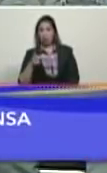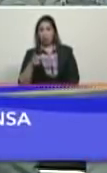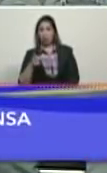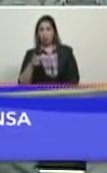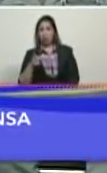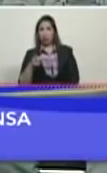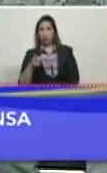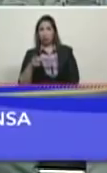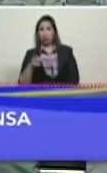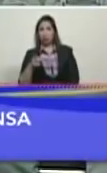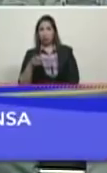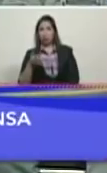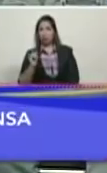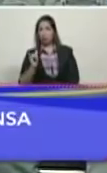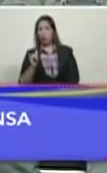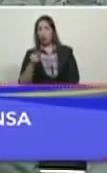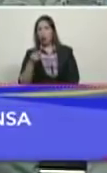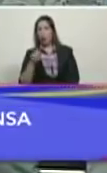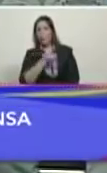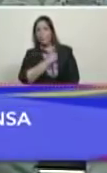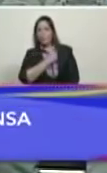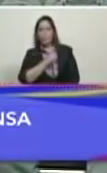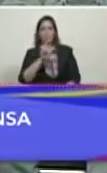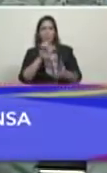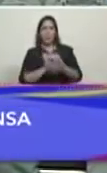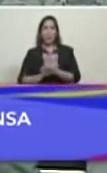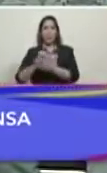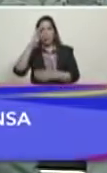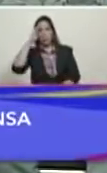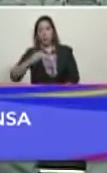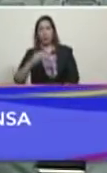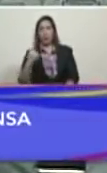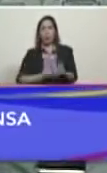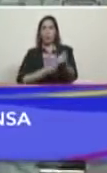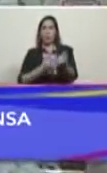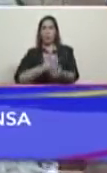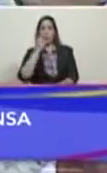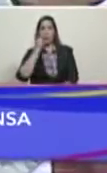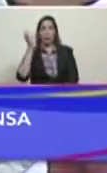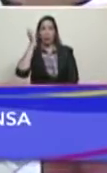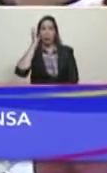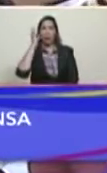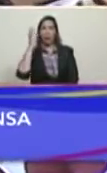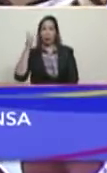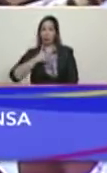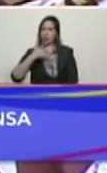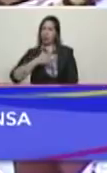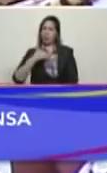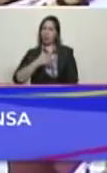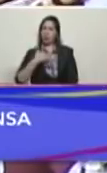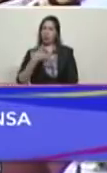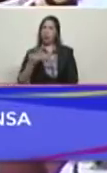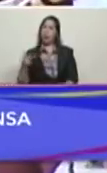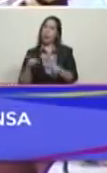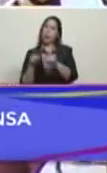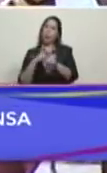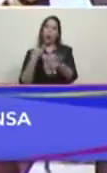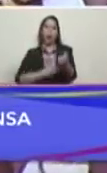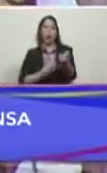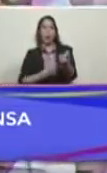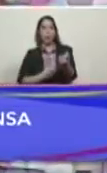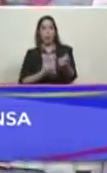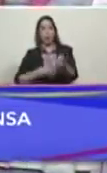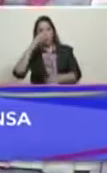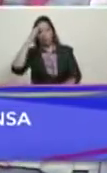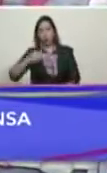compañeros militares, compañeras militares, hermanos y hermanas, como me siento, hermanos de la Fuerza Armada Nacional Bolivariana.